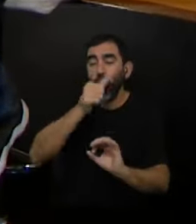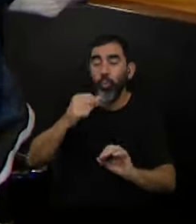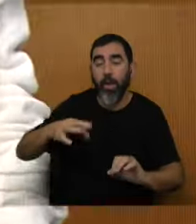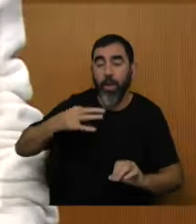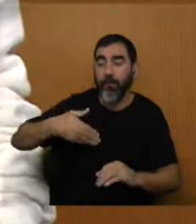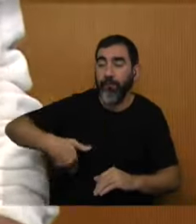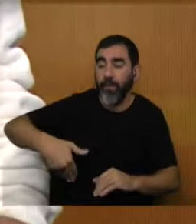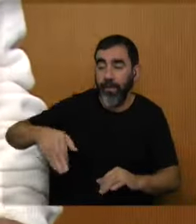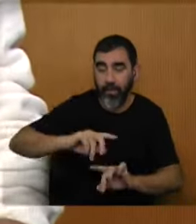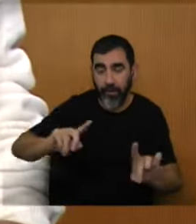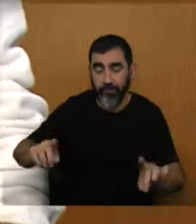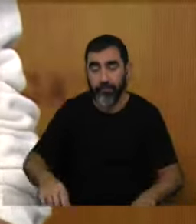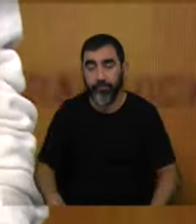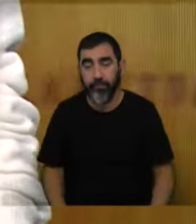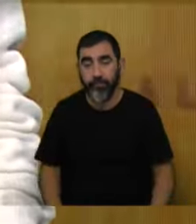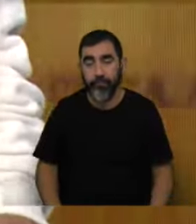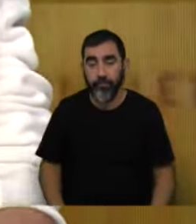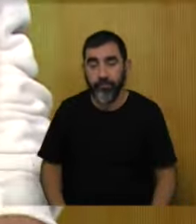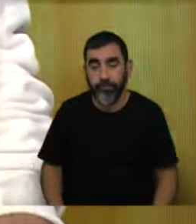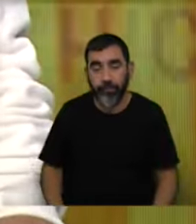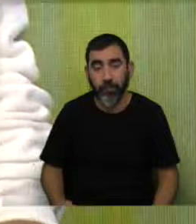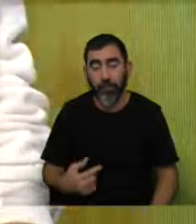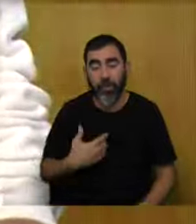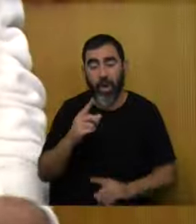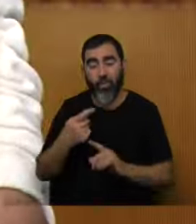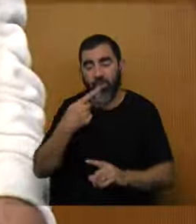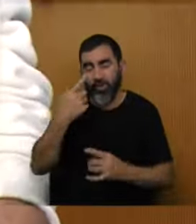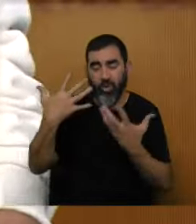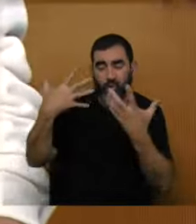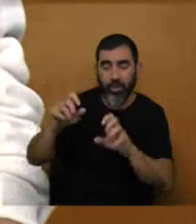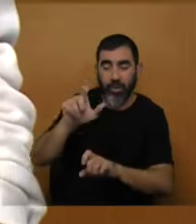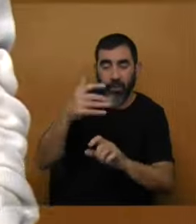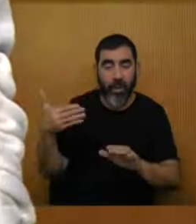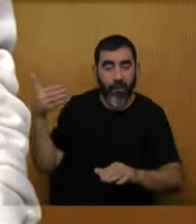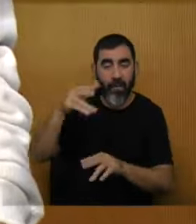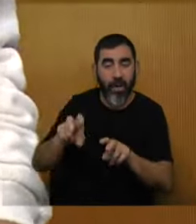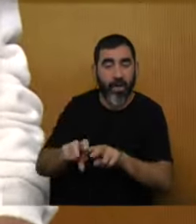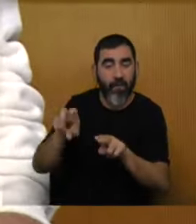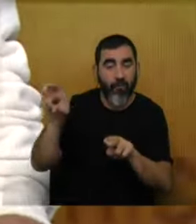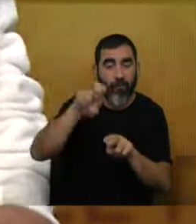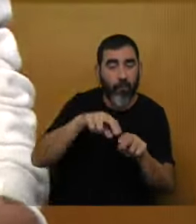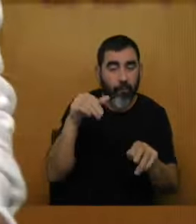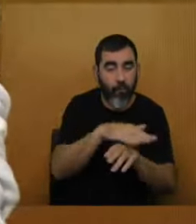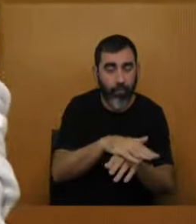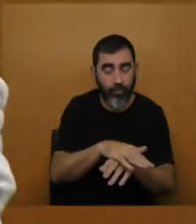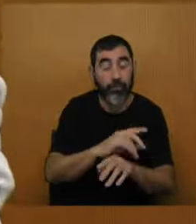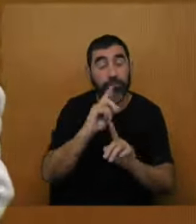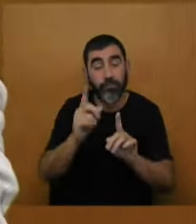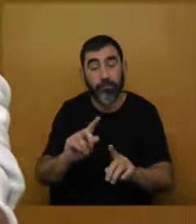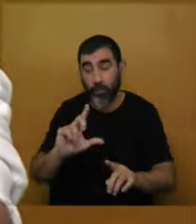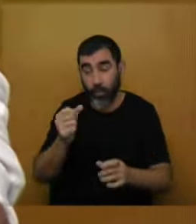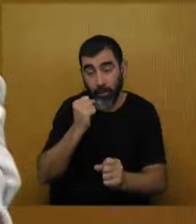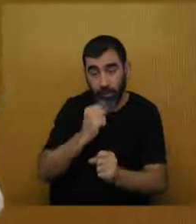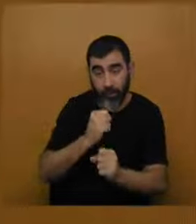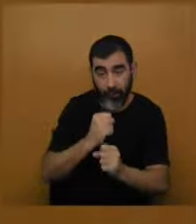resto de su vida entonces eso genera el desinterés de que las personas asistan a los refugios y después Además si no hay un